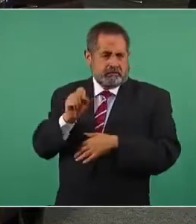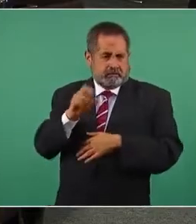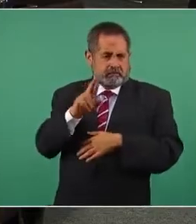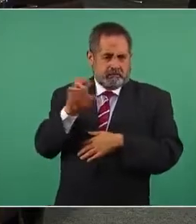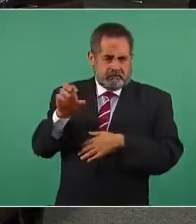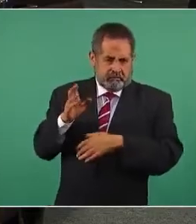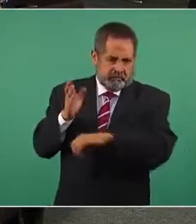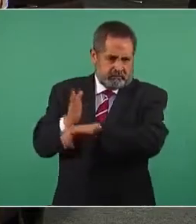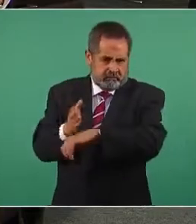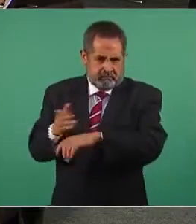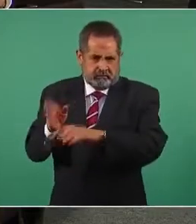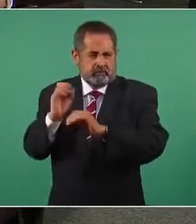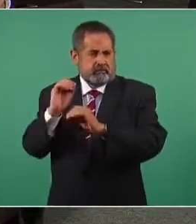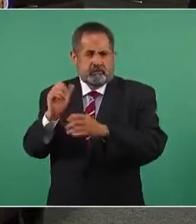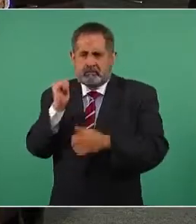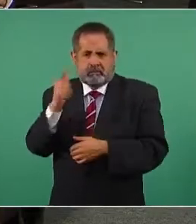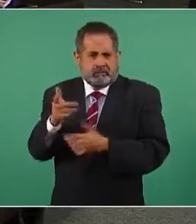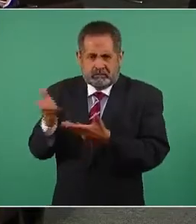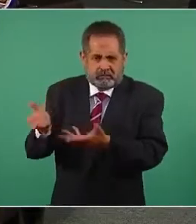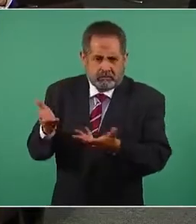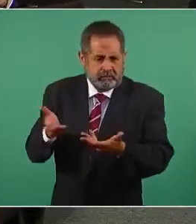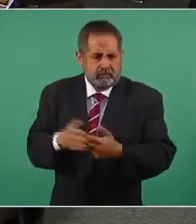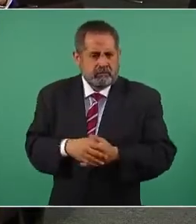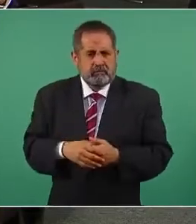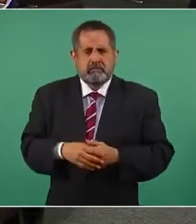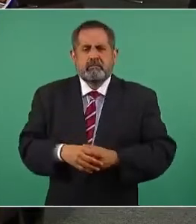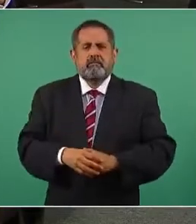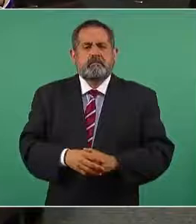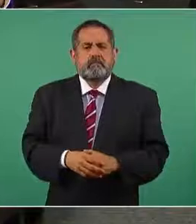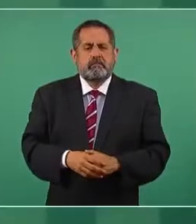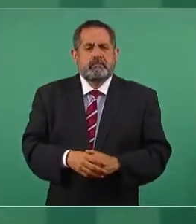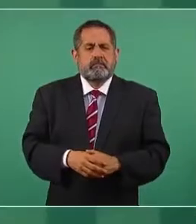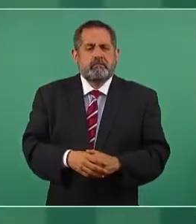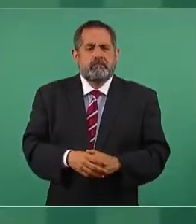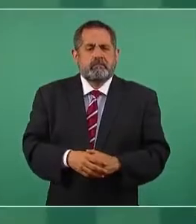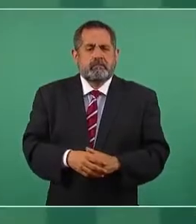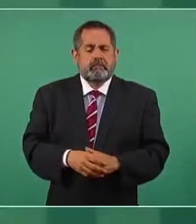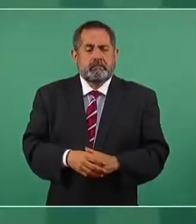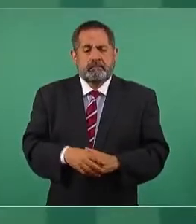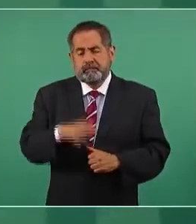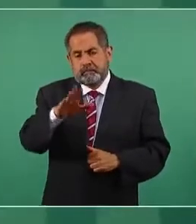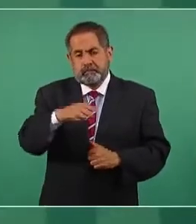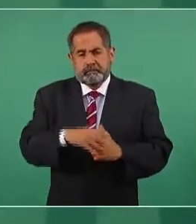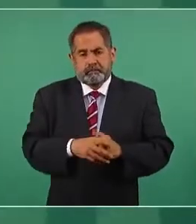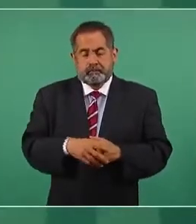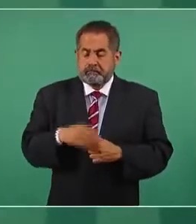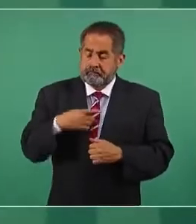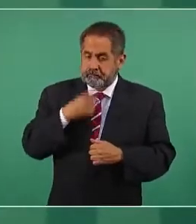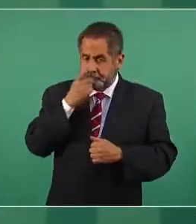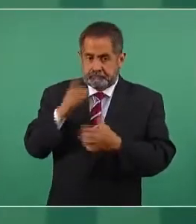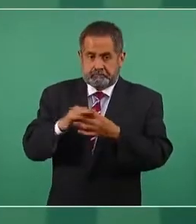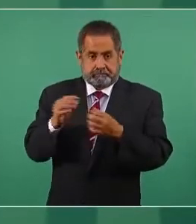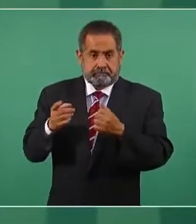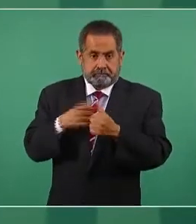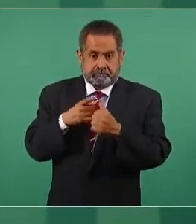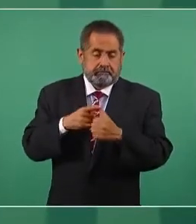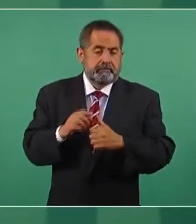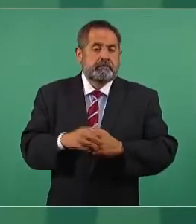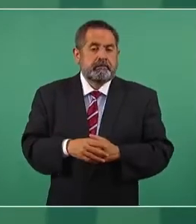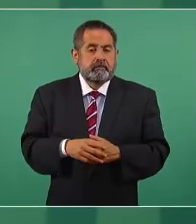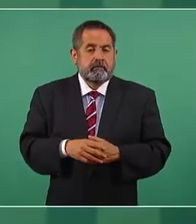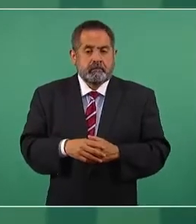parte del Servicio Exterior Mexicano, canciller? Sí, mire, yo le diría que primero